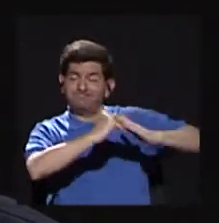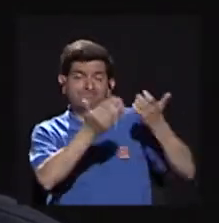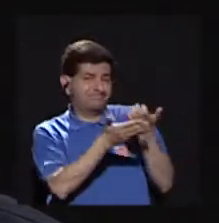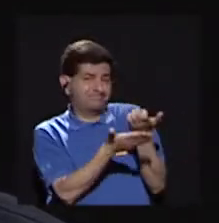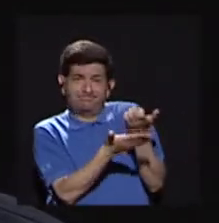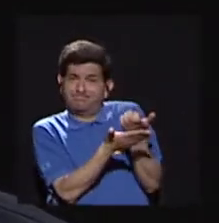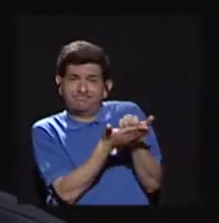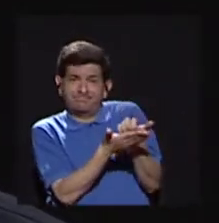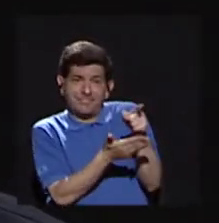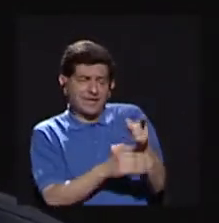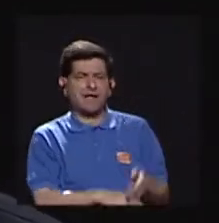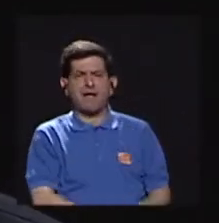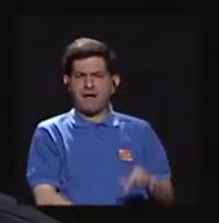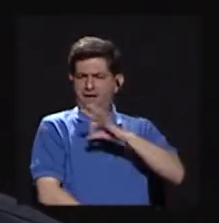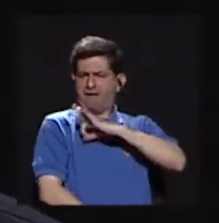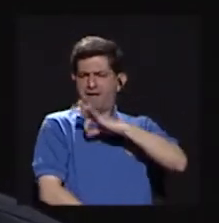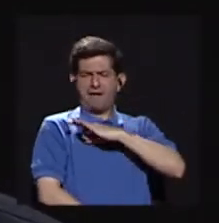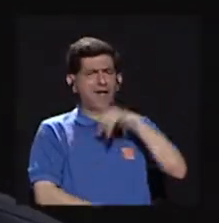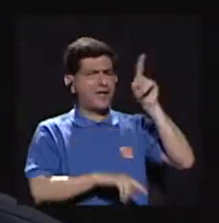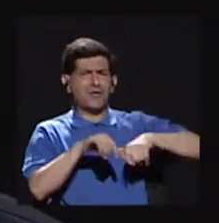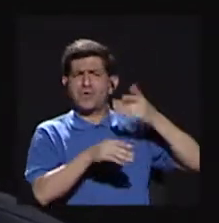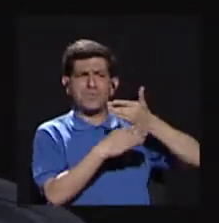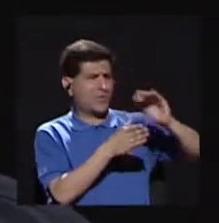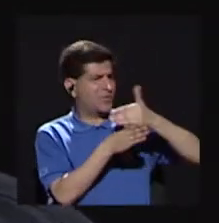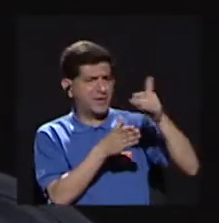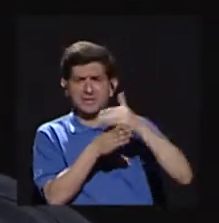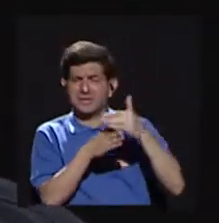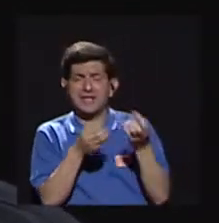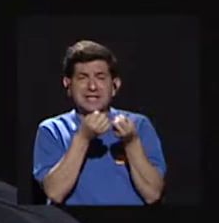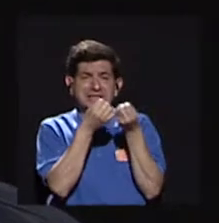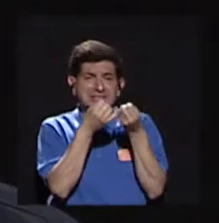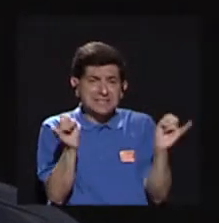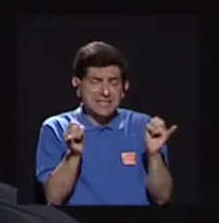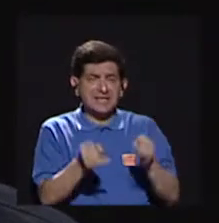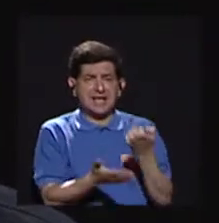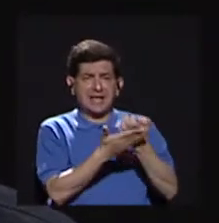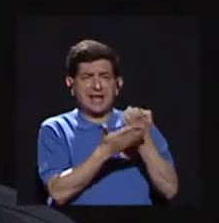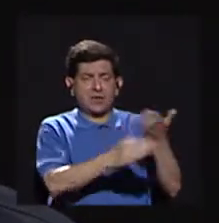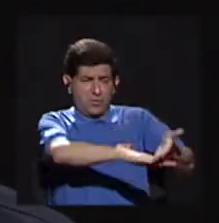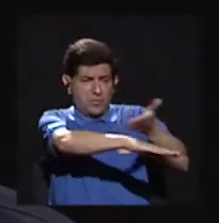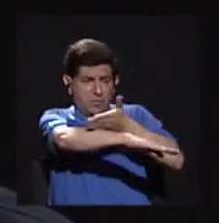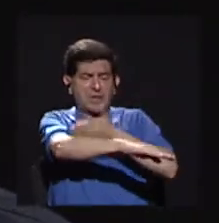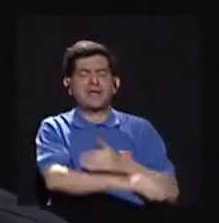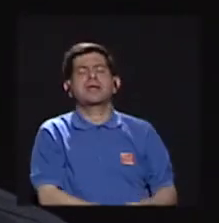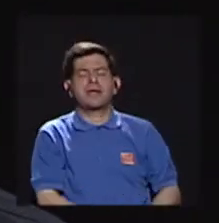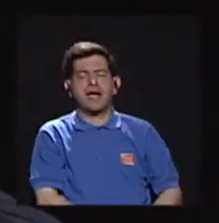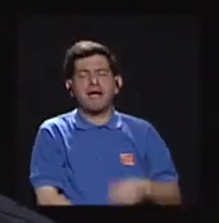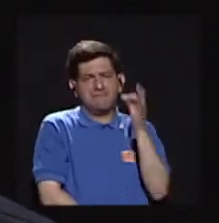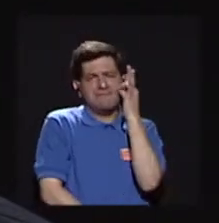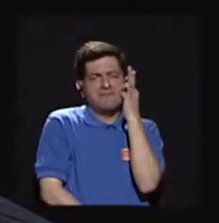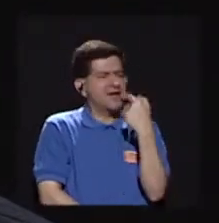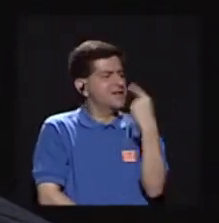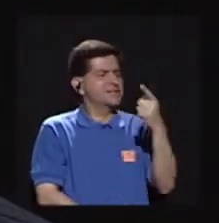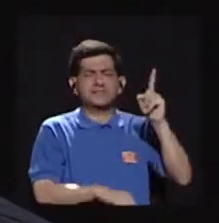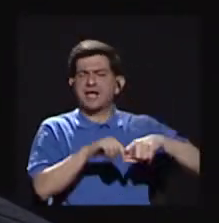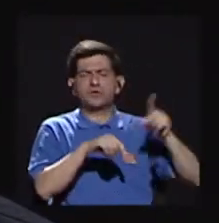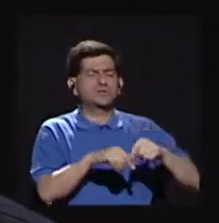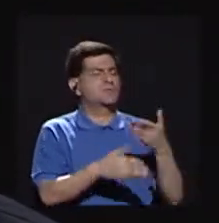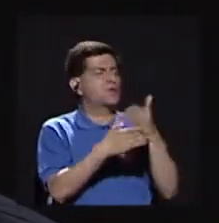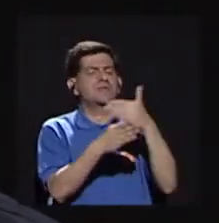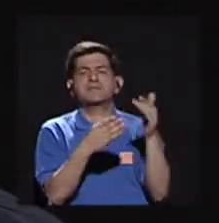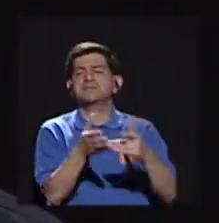que sea próspera no se puede repartir si la economía no crece replicar en lo decía no se puede repartir pobreza